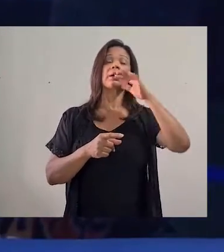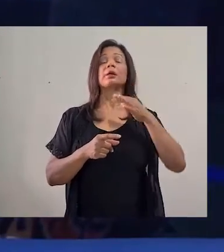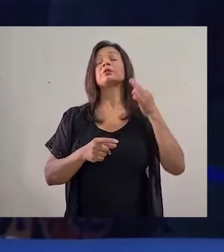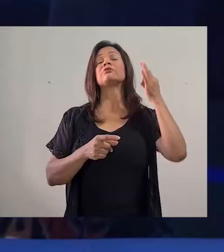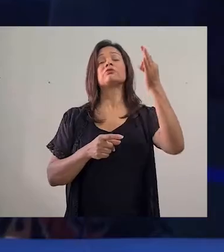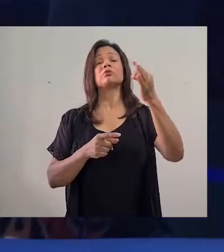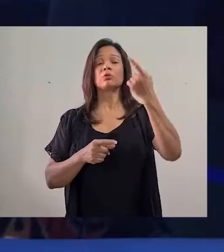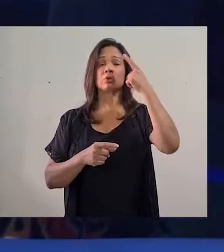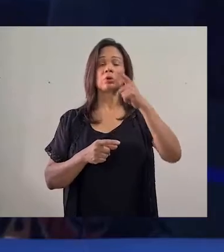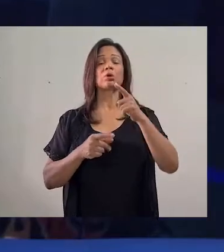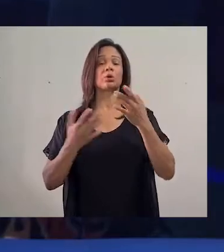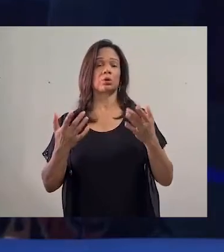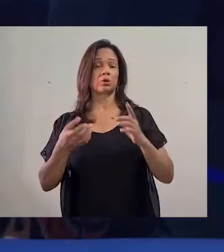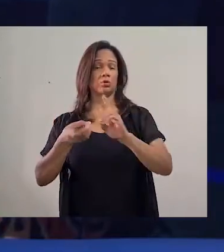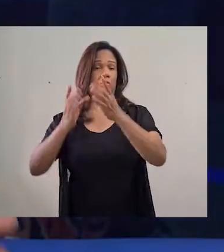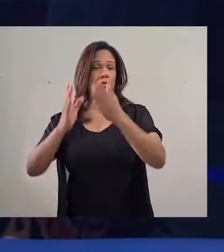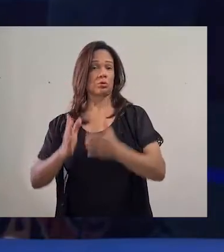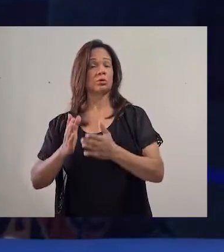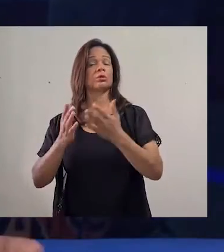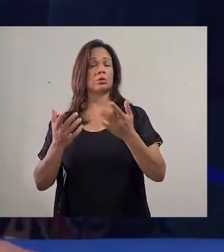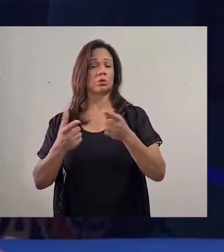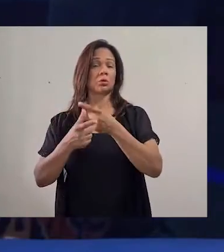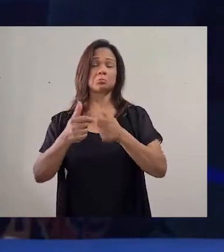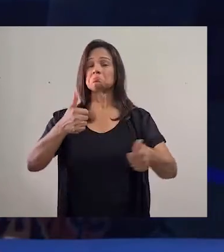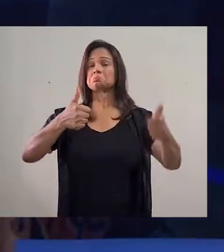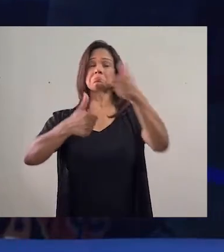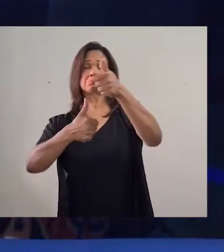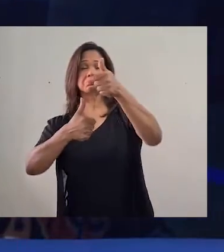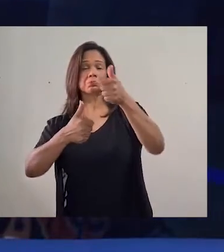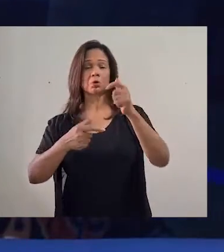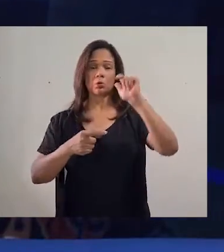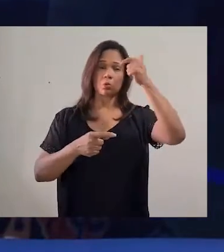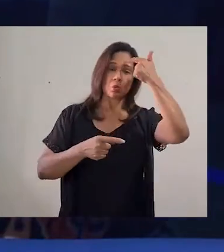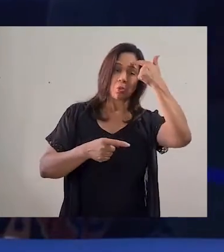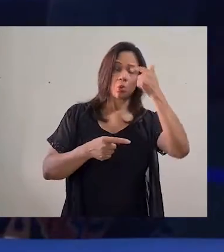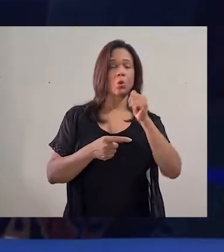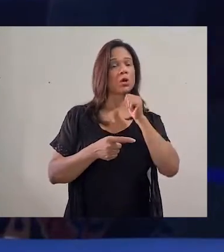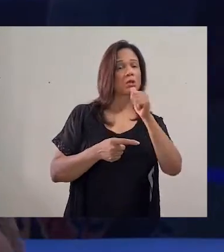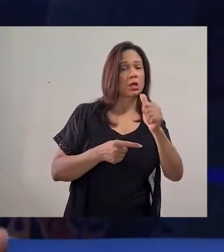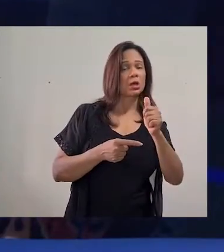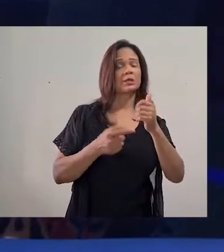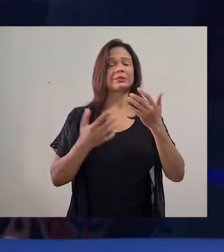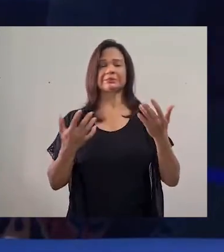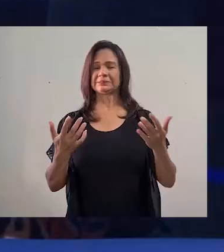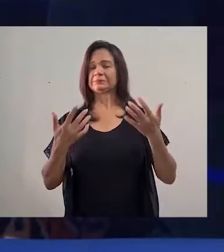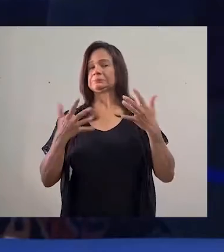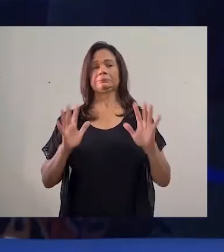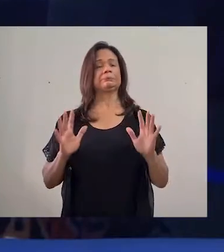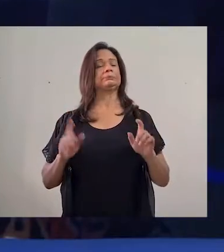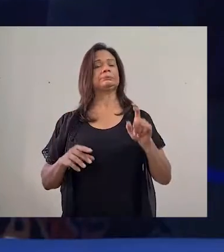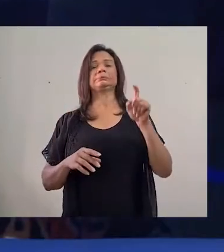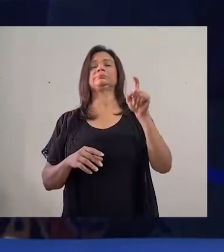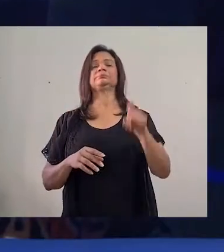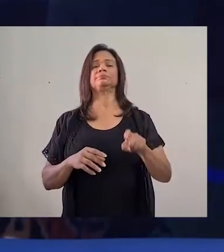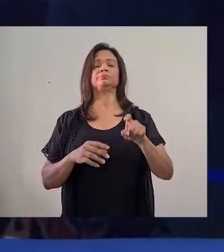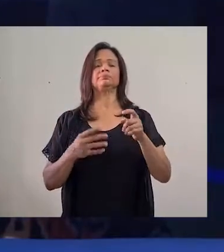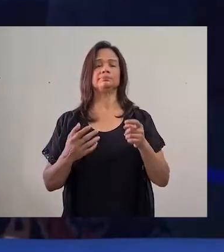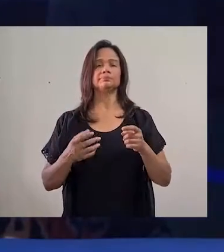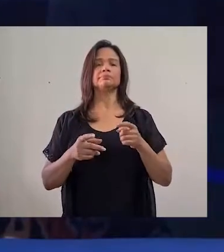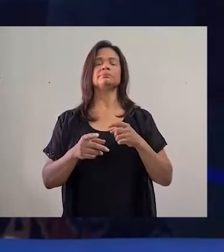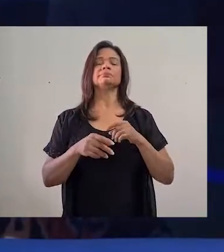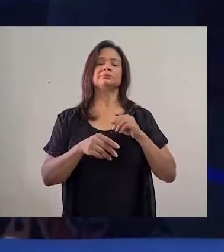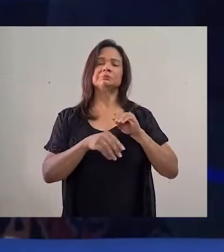la mujer y el hombre del mañana que ocupa los puestos directivos, o los gubernamentales o los no gubernamentales, y ya no va